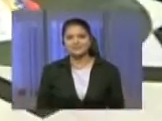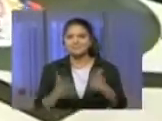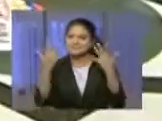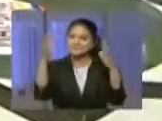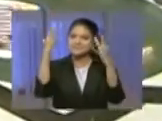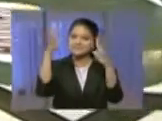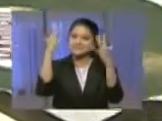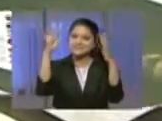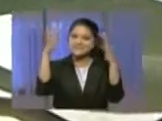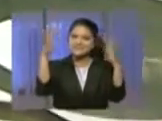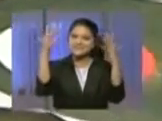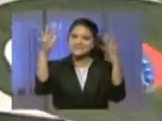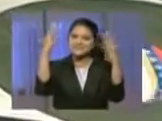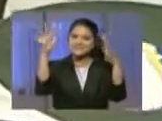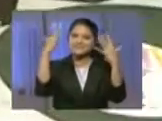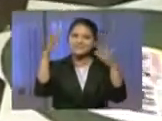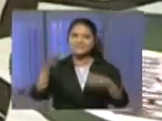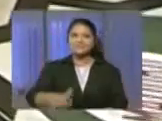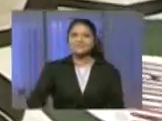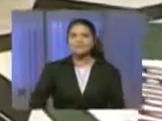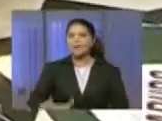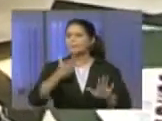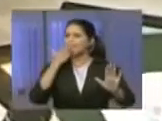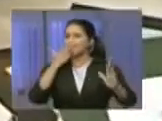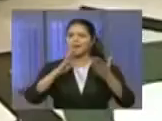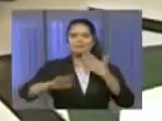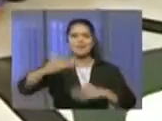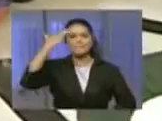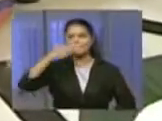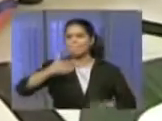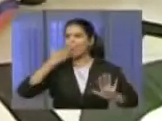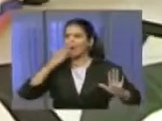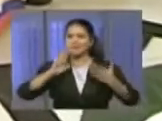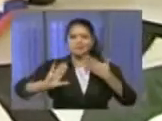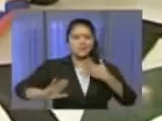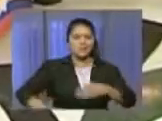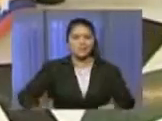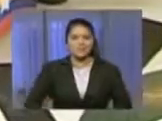indestructible Cadete para siempre Cadete por